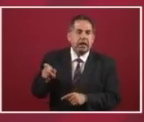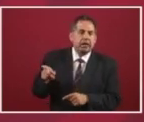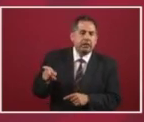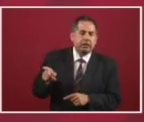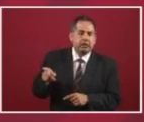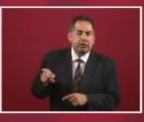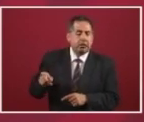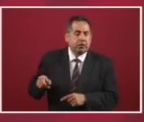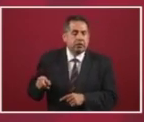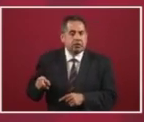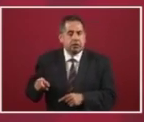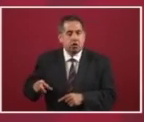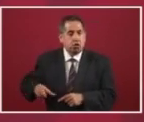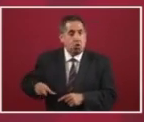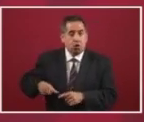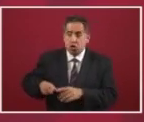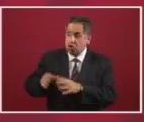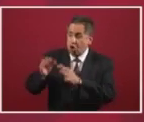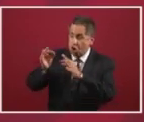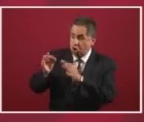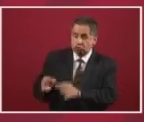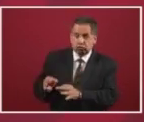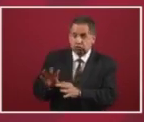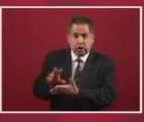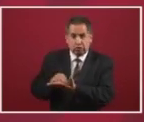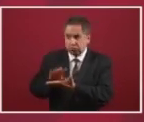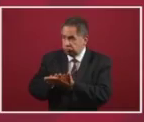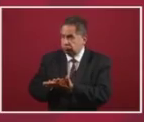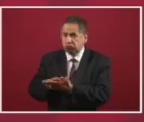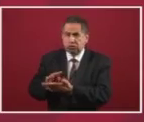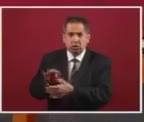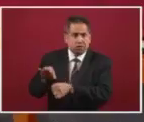a gobiernos legal y legítimamente constituidos,